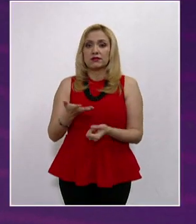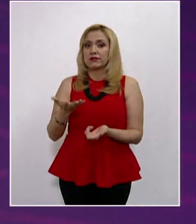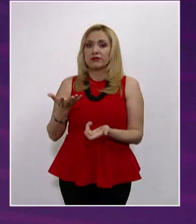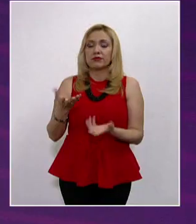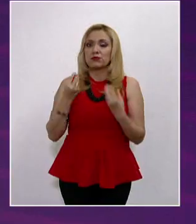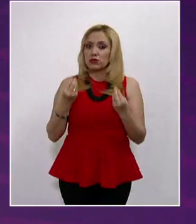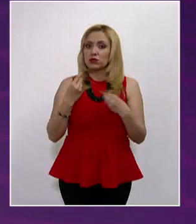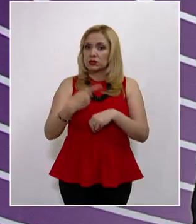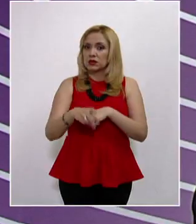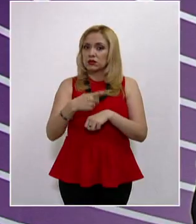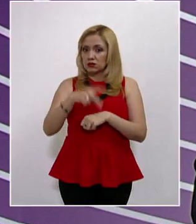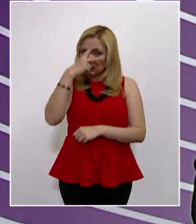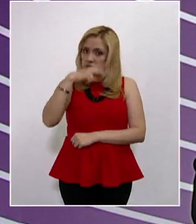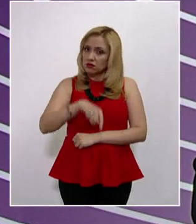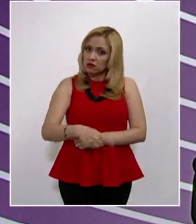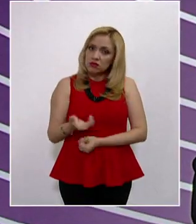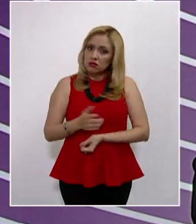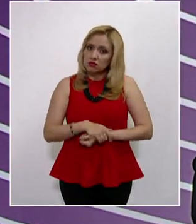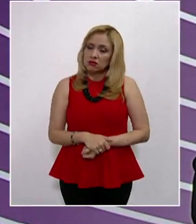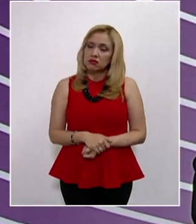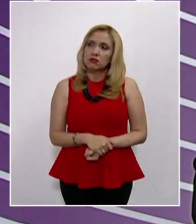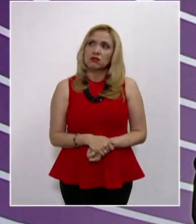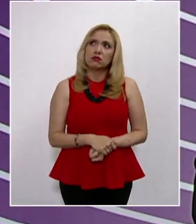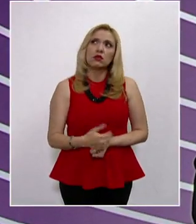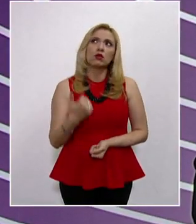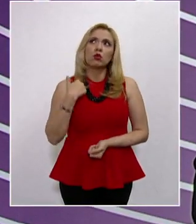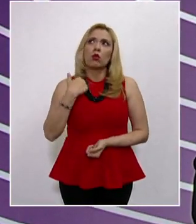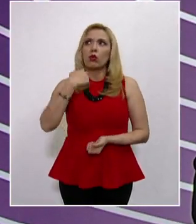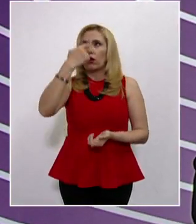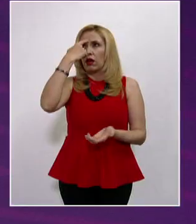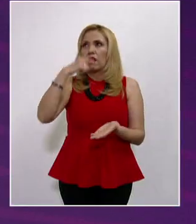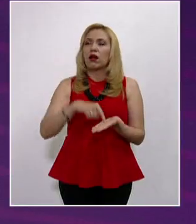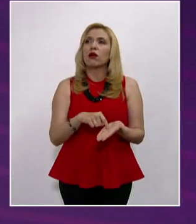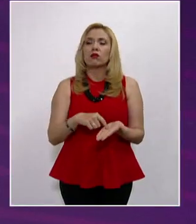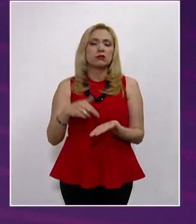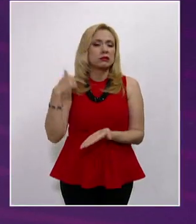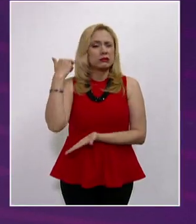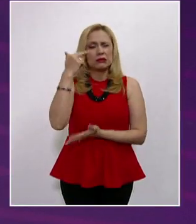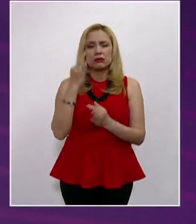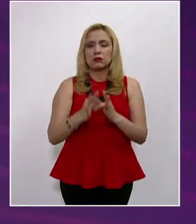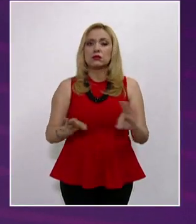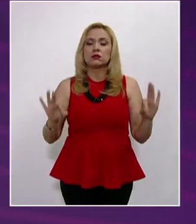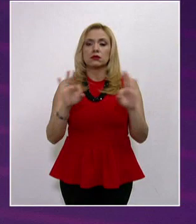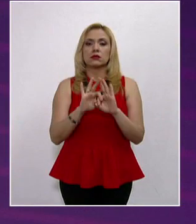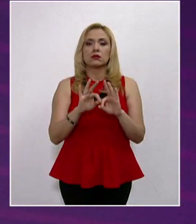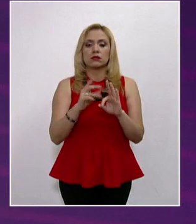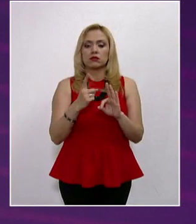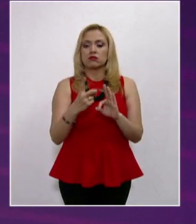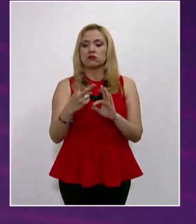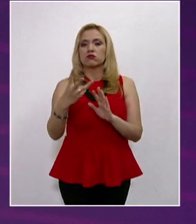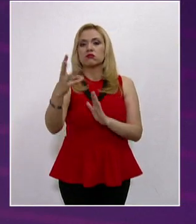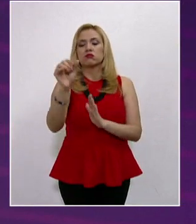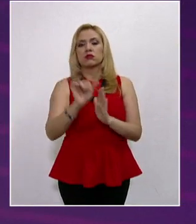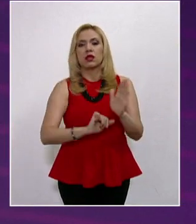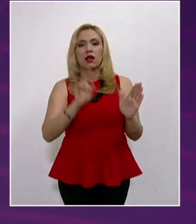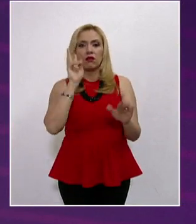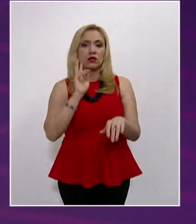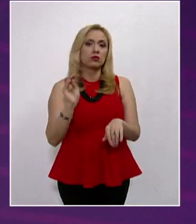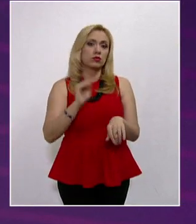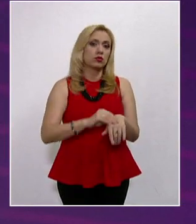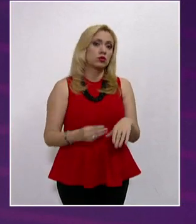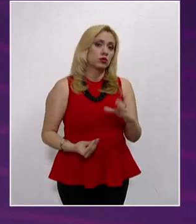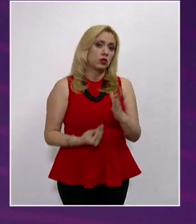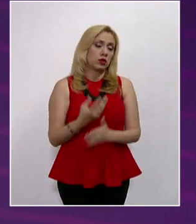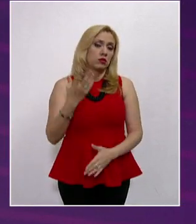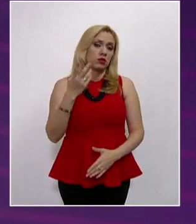sí enfrenta nuestro país. Claro, yo creo que serán claves los siguientes meses en los que se implemente la Guardia